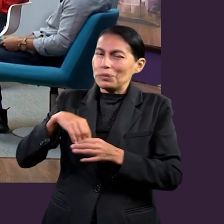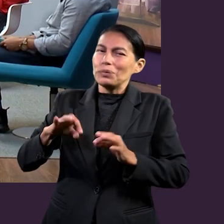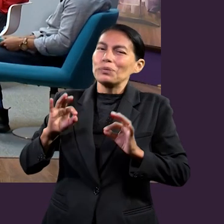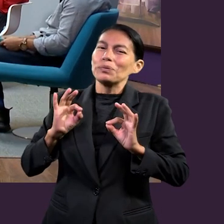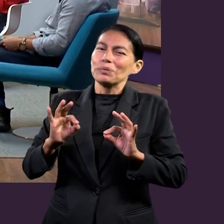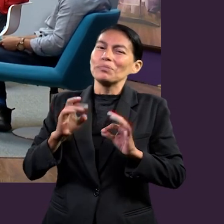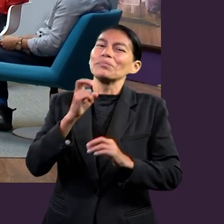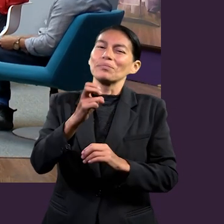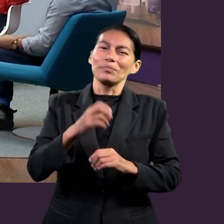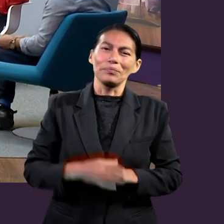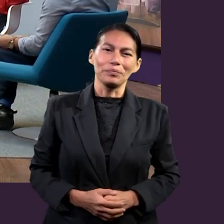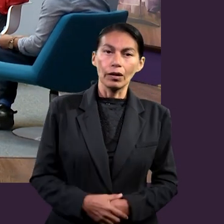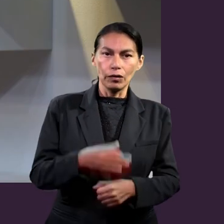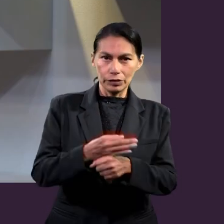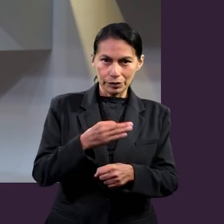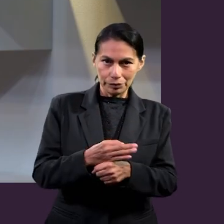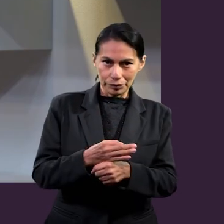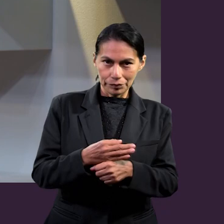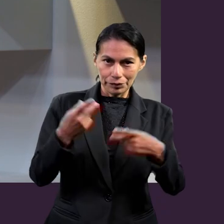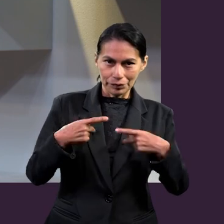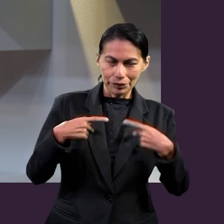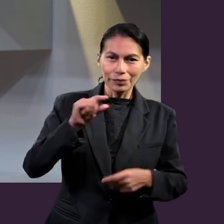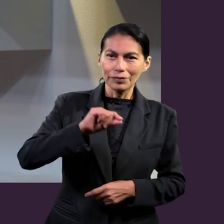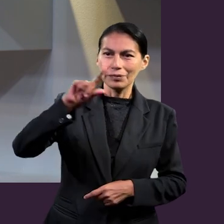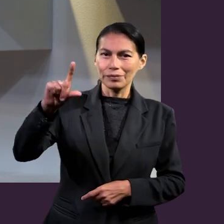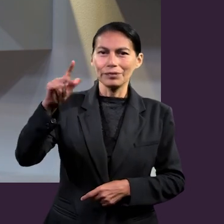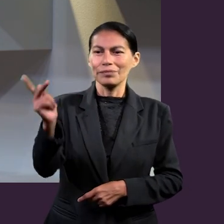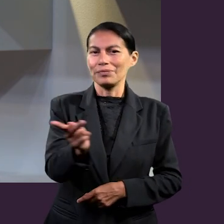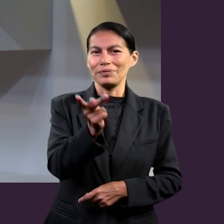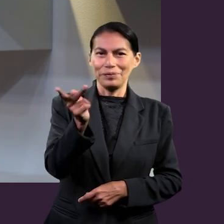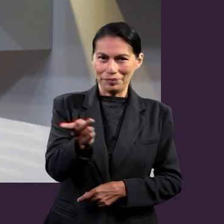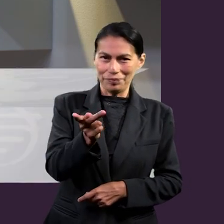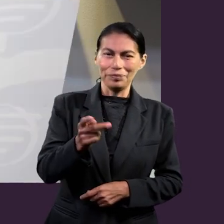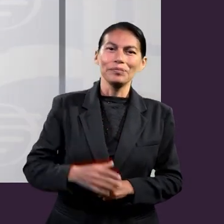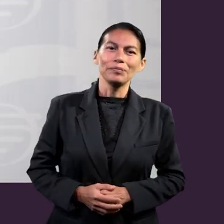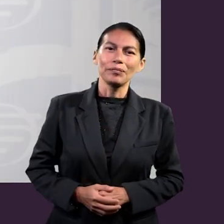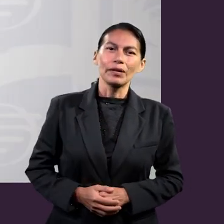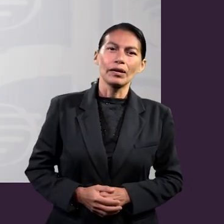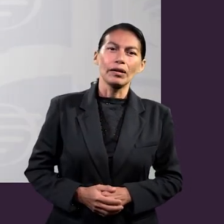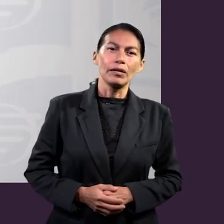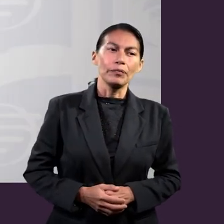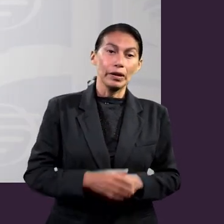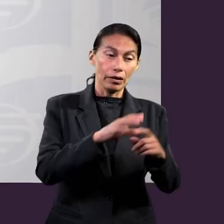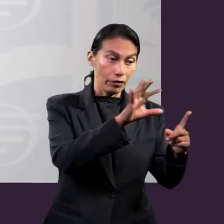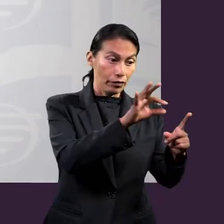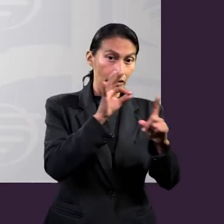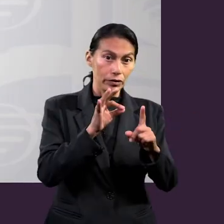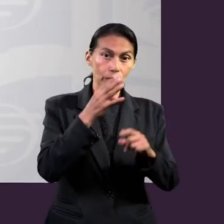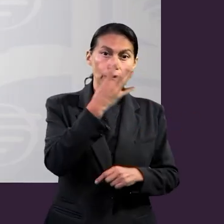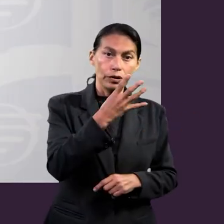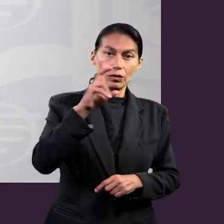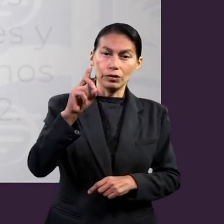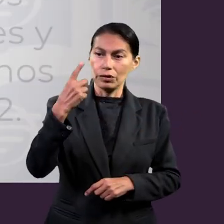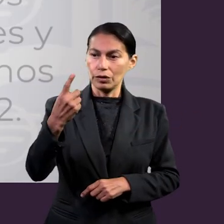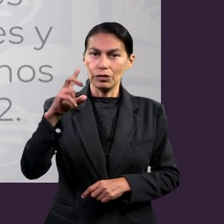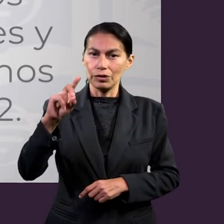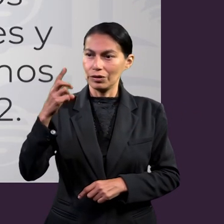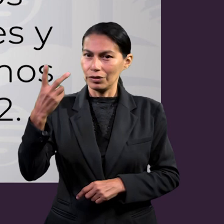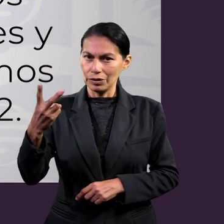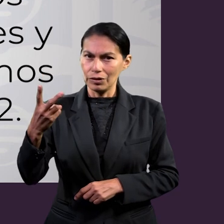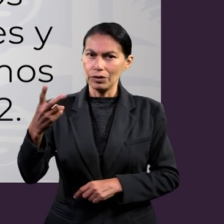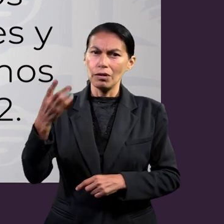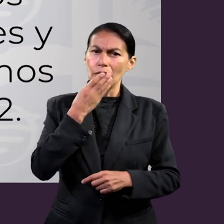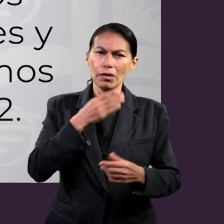Santo en nuestras vidas. En este momento quisiera hacer una pregunta para nuestro experto. A la luz de la